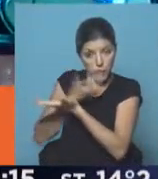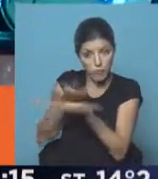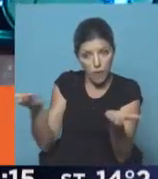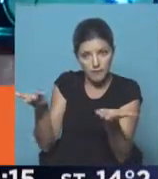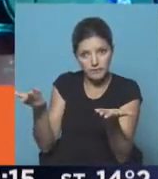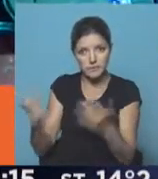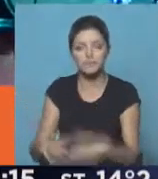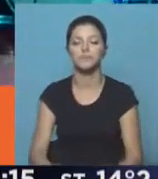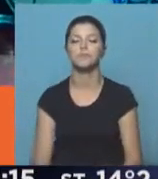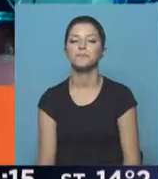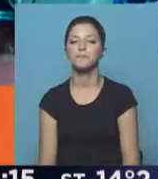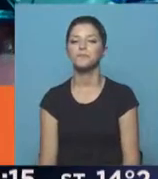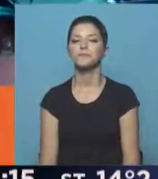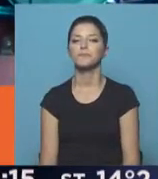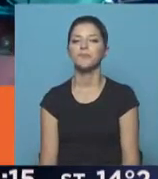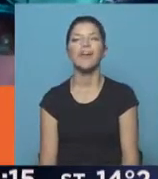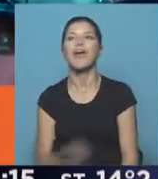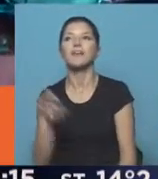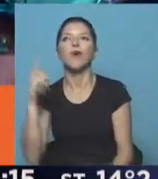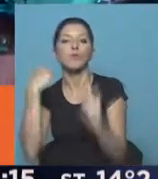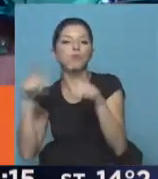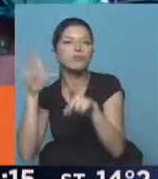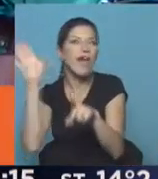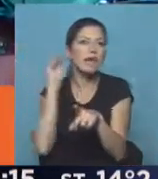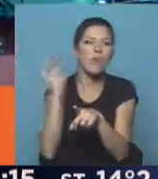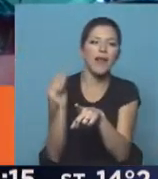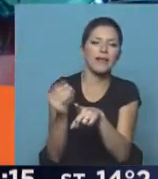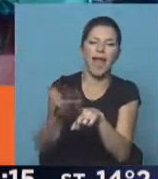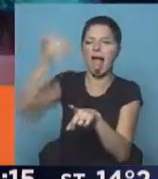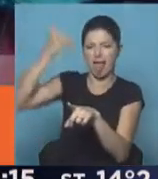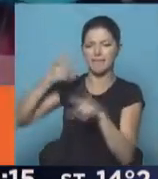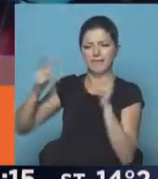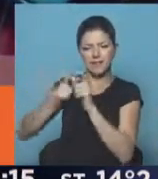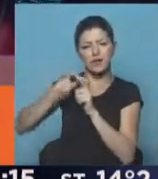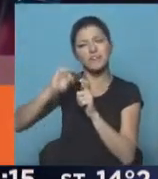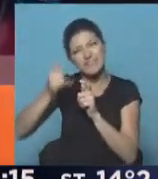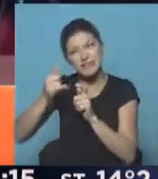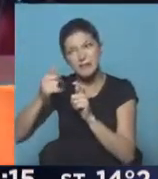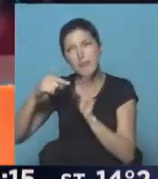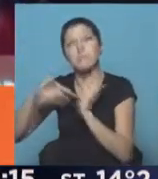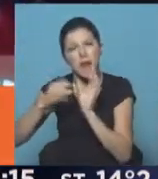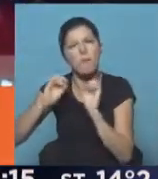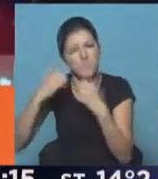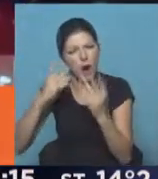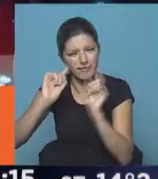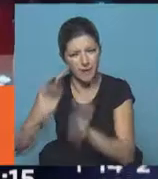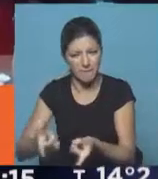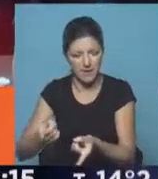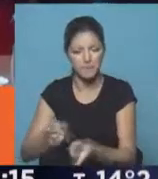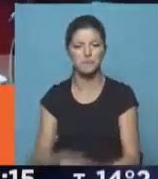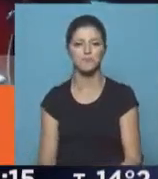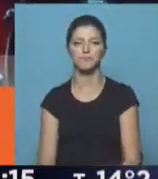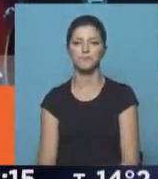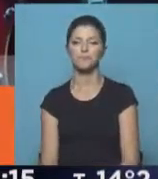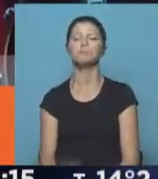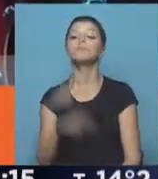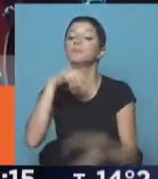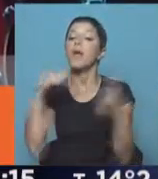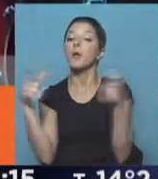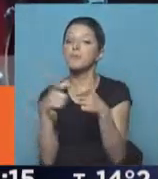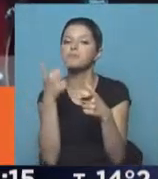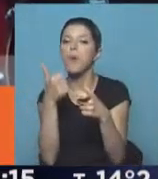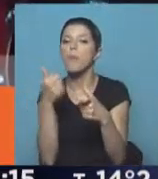arreglos originales. Suena igual que el anterior, sí, y un poquito mejor. Y el disco, lo bueno que tiene es que no tiene